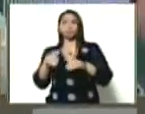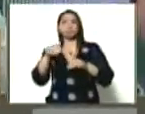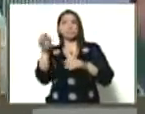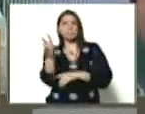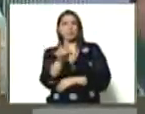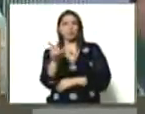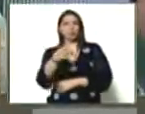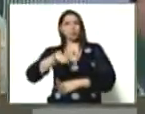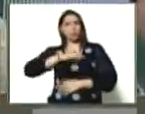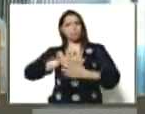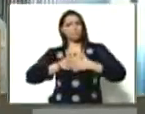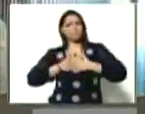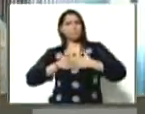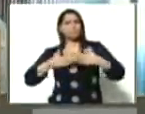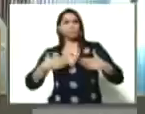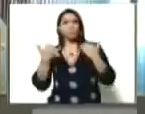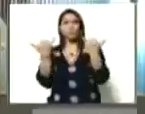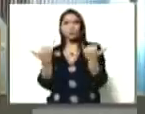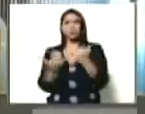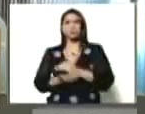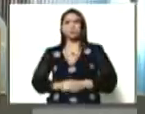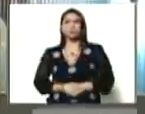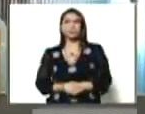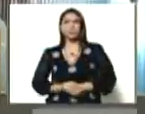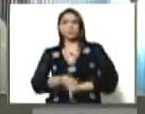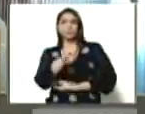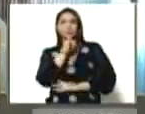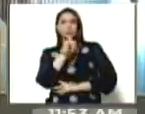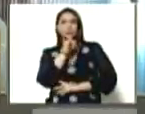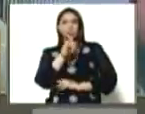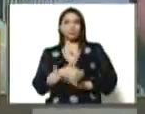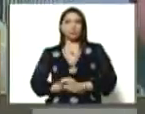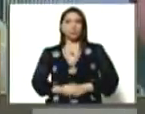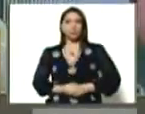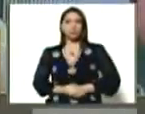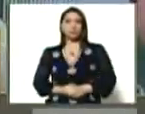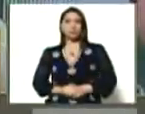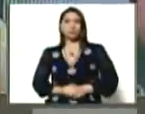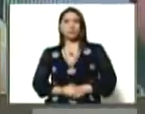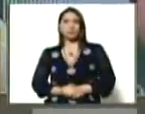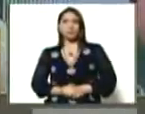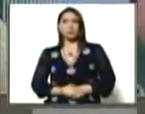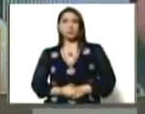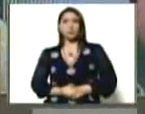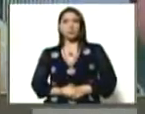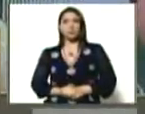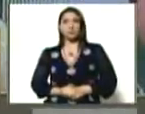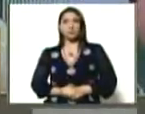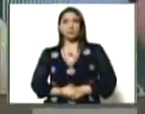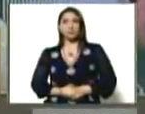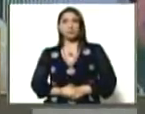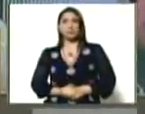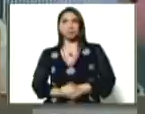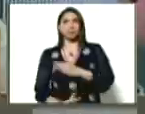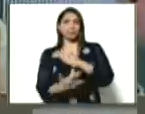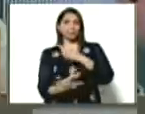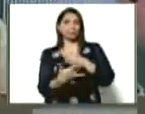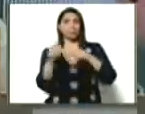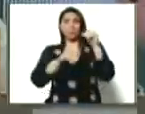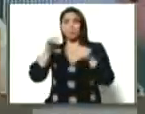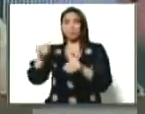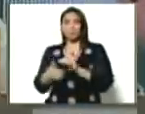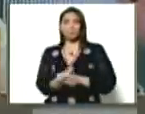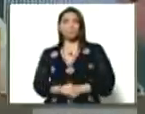Nos disponemos entonces en este momento a informarnos sobre las novedades de esta solución tecnológica electoral y hacer una